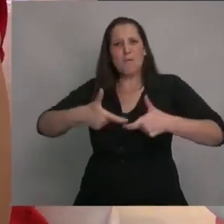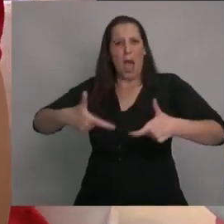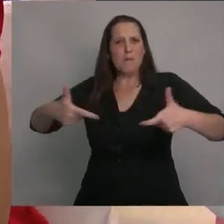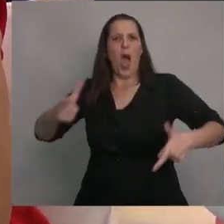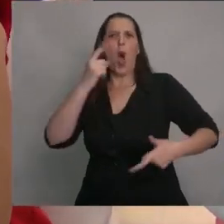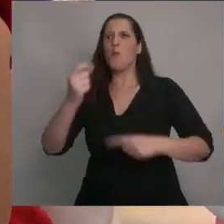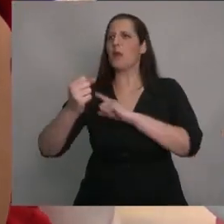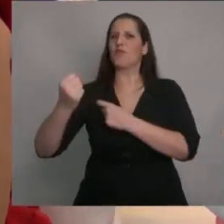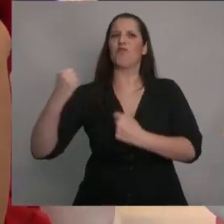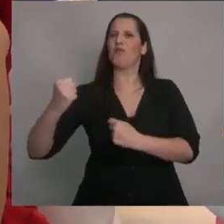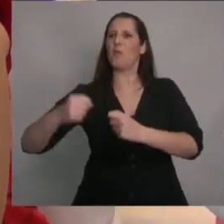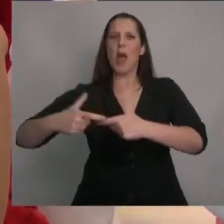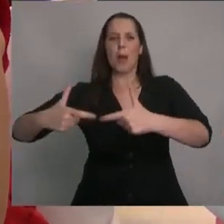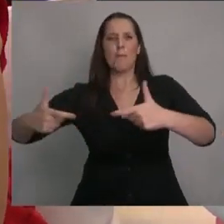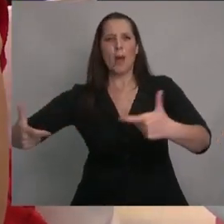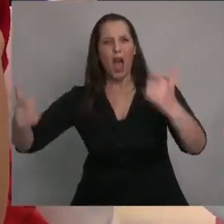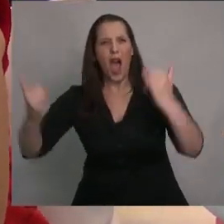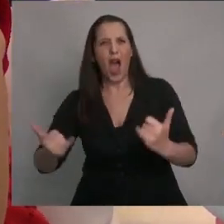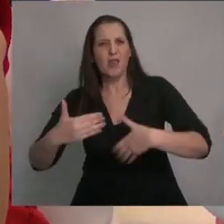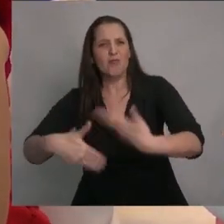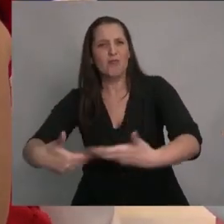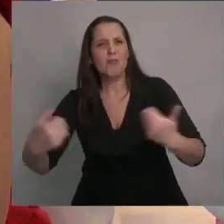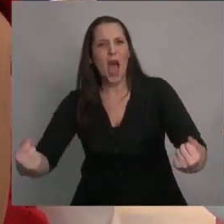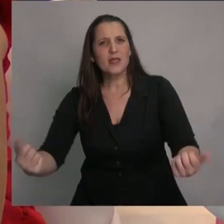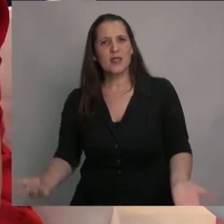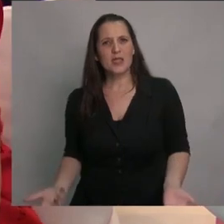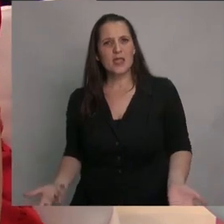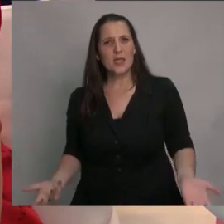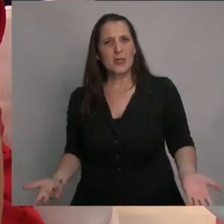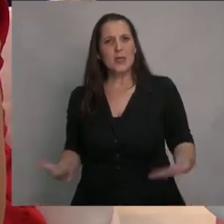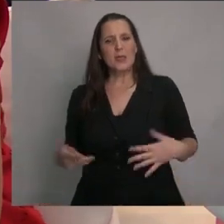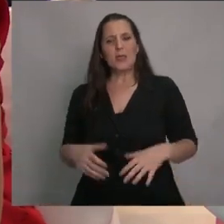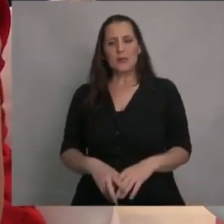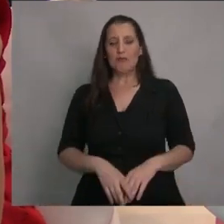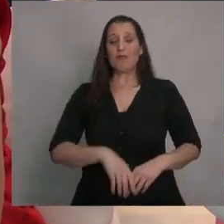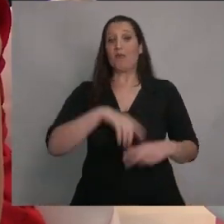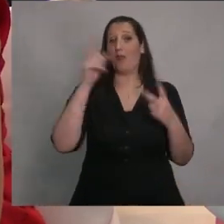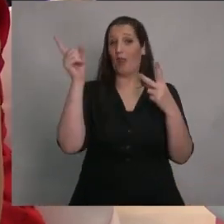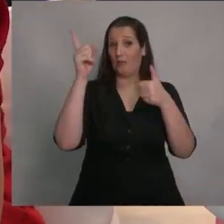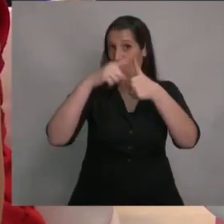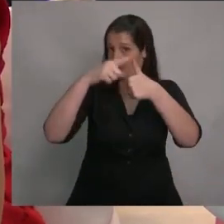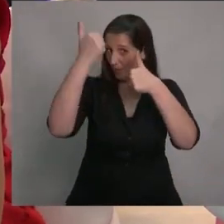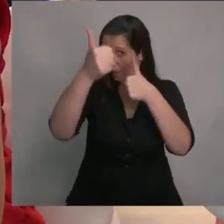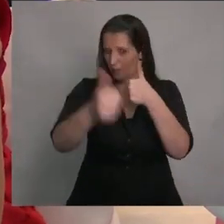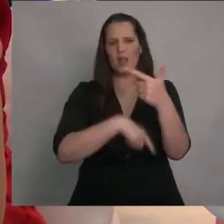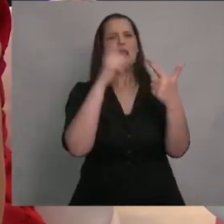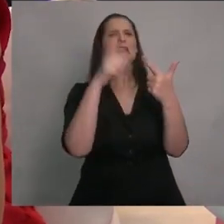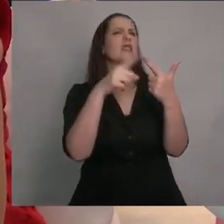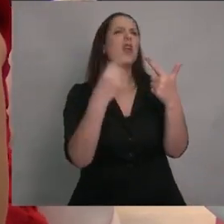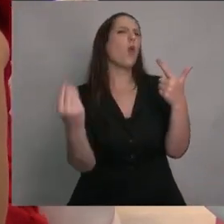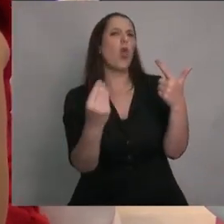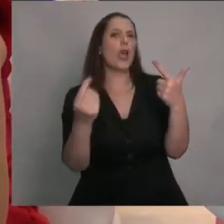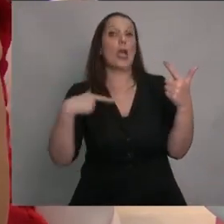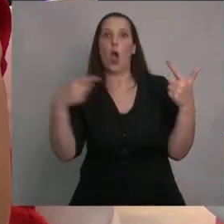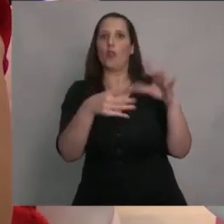de masculinidad con su pedagogía de la crueldad. El segundo elemento que conspira contra nuestras democracias son